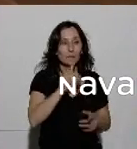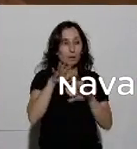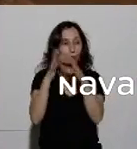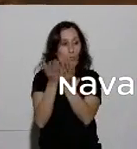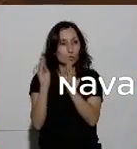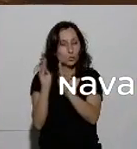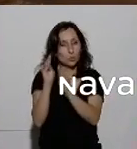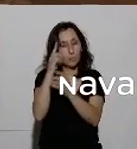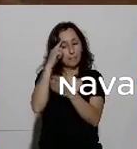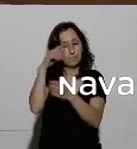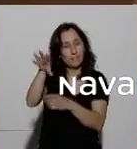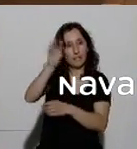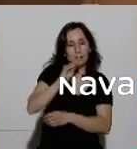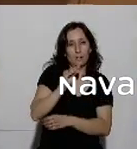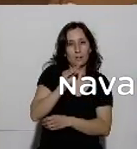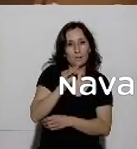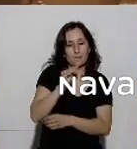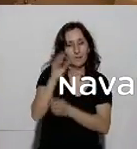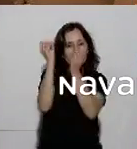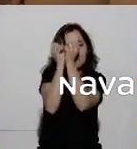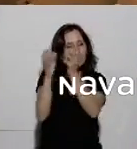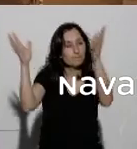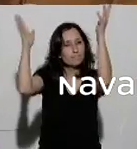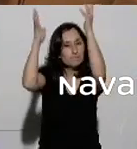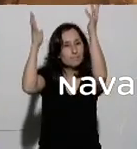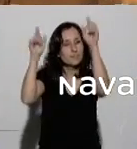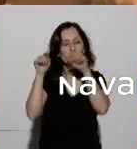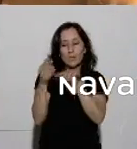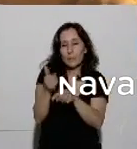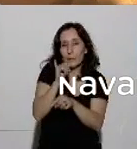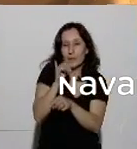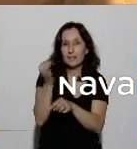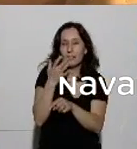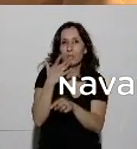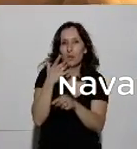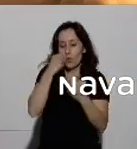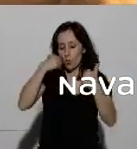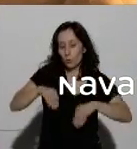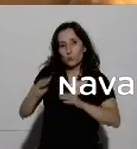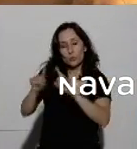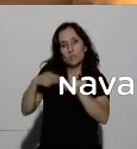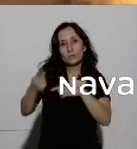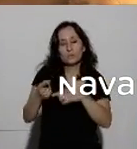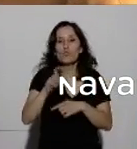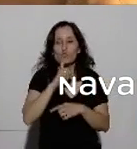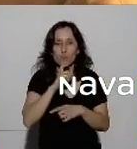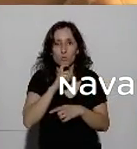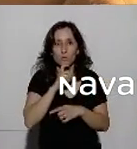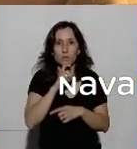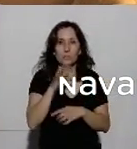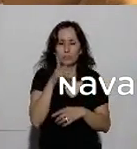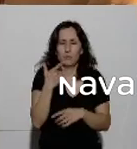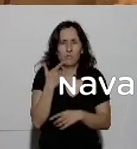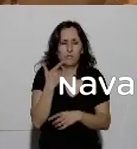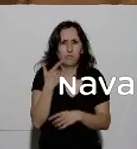mundo, ¿no? E imaginarme las cosas que tomaban, las reacciones que ocurrían, ¿no? Porque, bueno, pues que eran muy